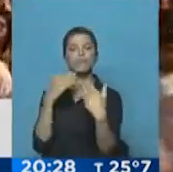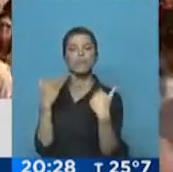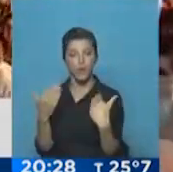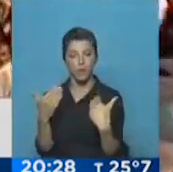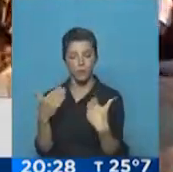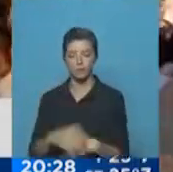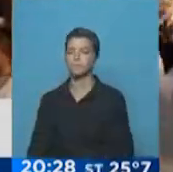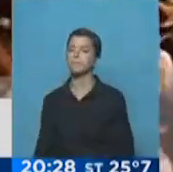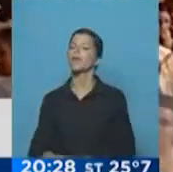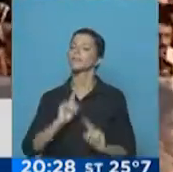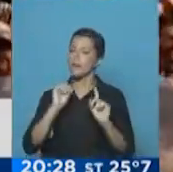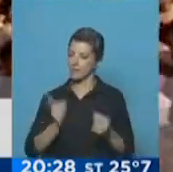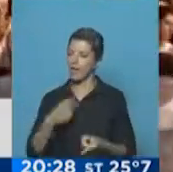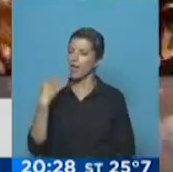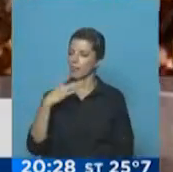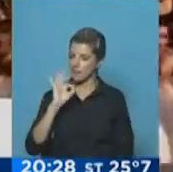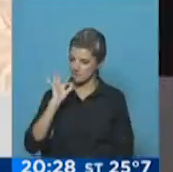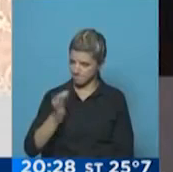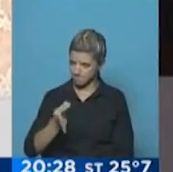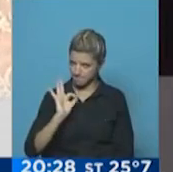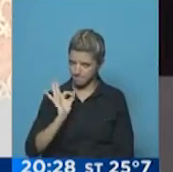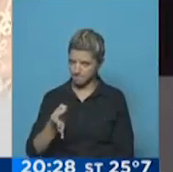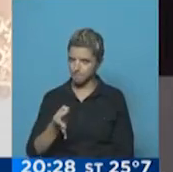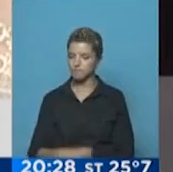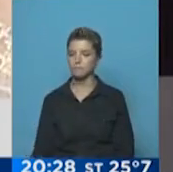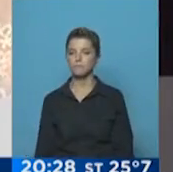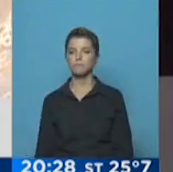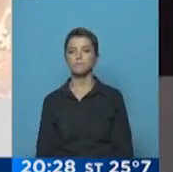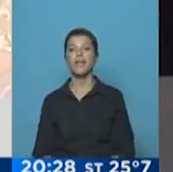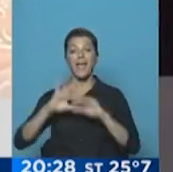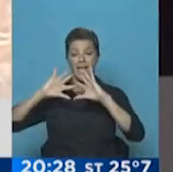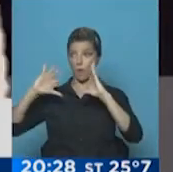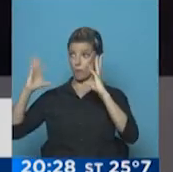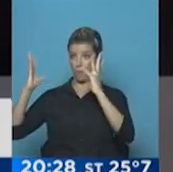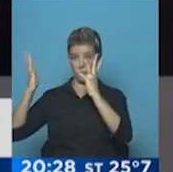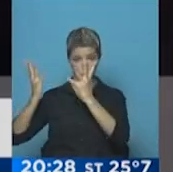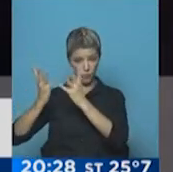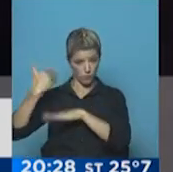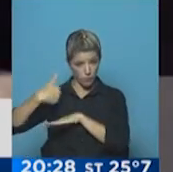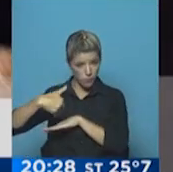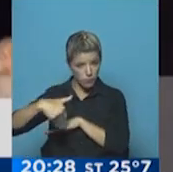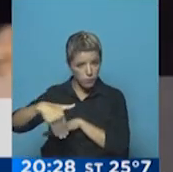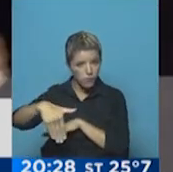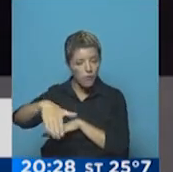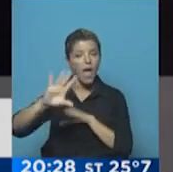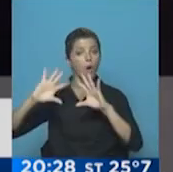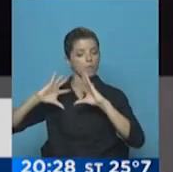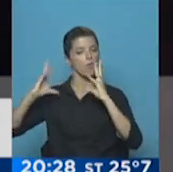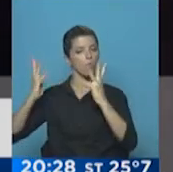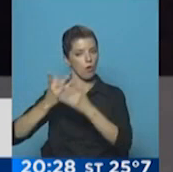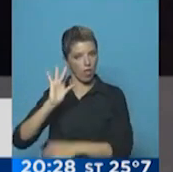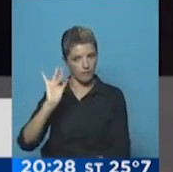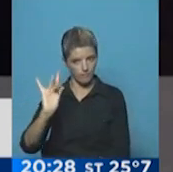Tienen que saber también que el mundo que viene es un mundo difícil,